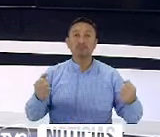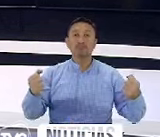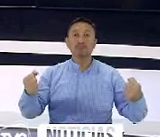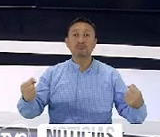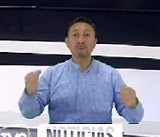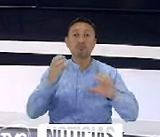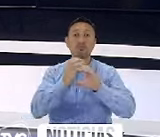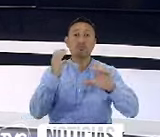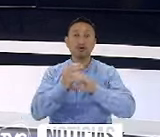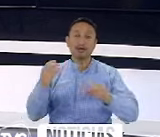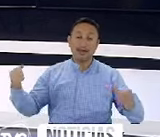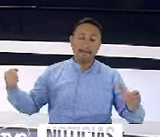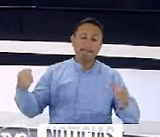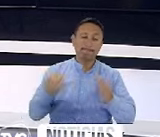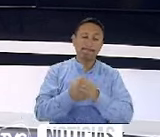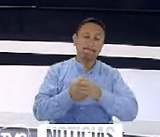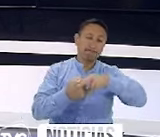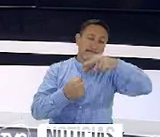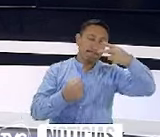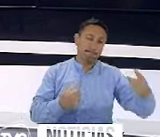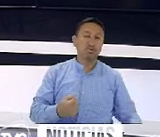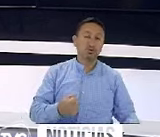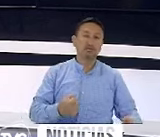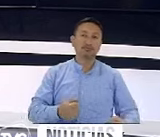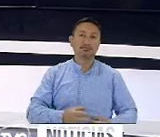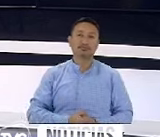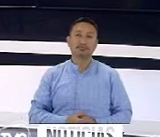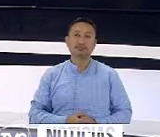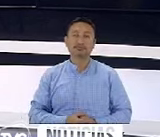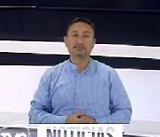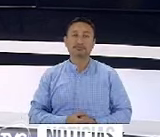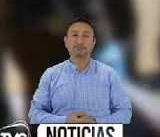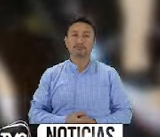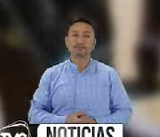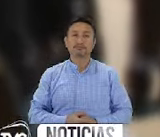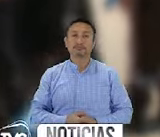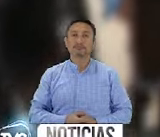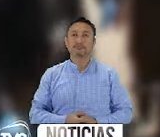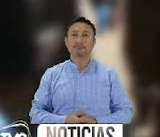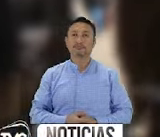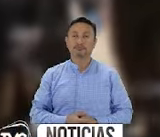corredor suroccidental y falleció de contacto.